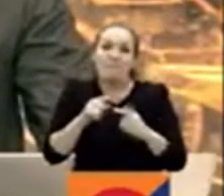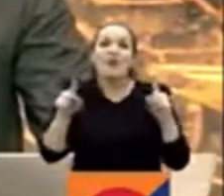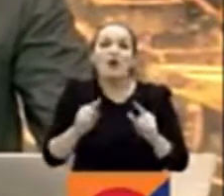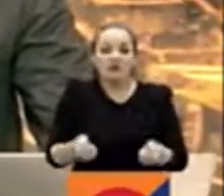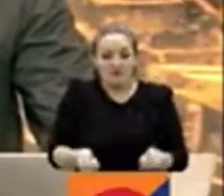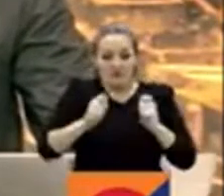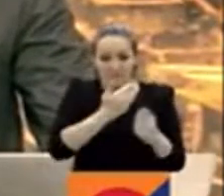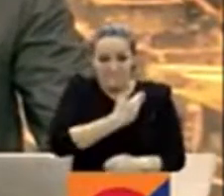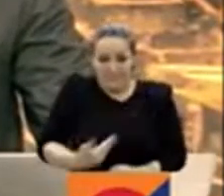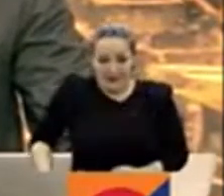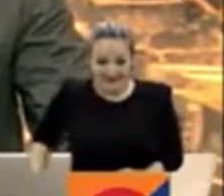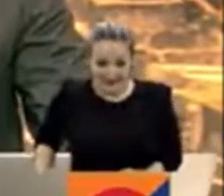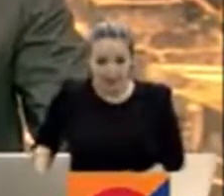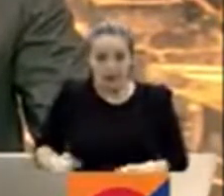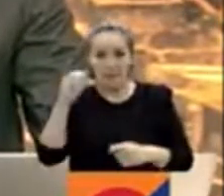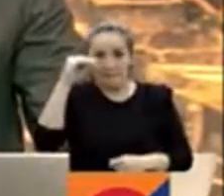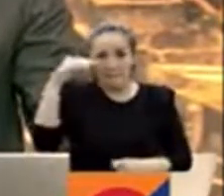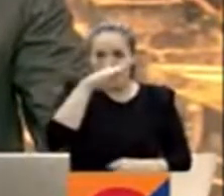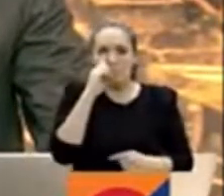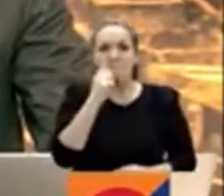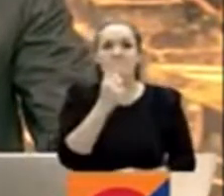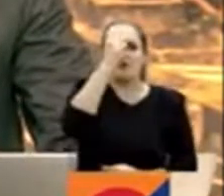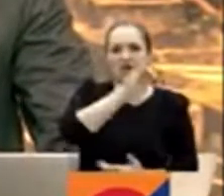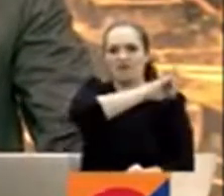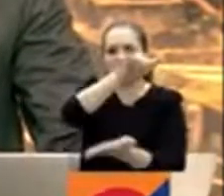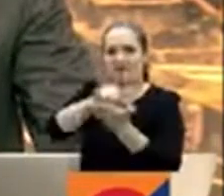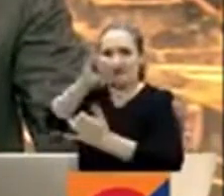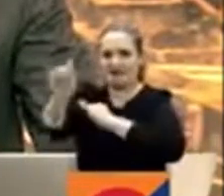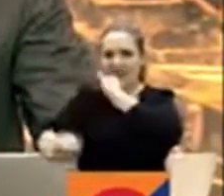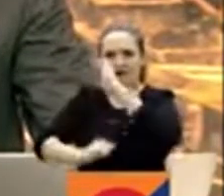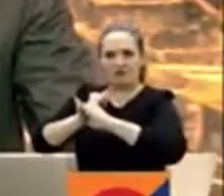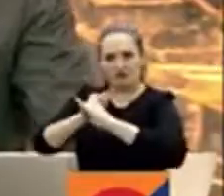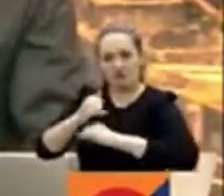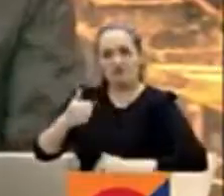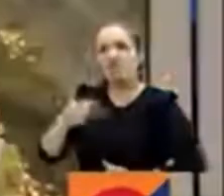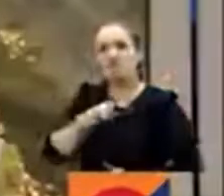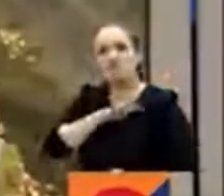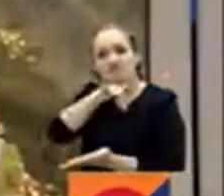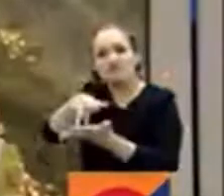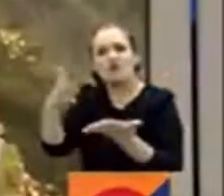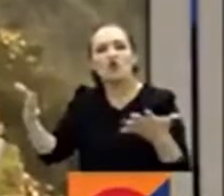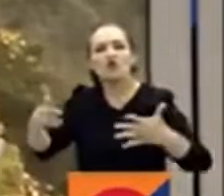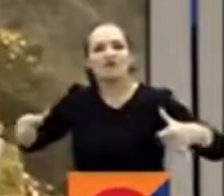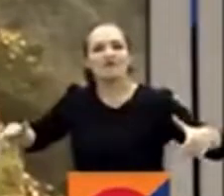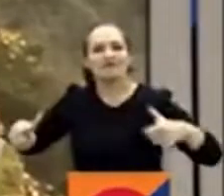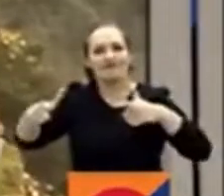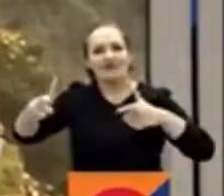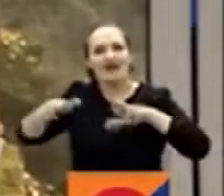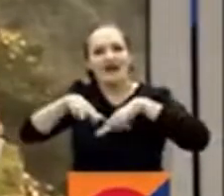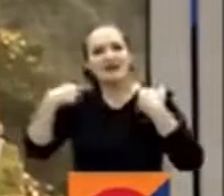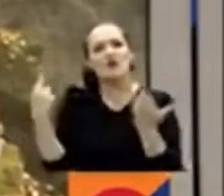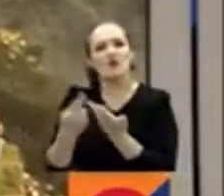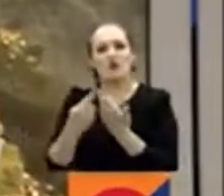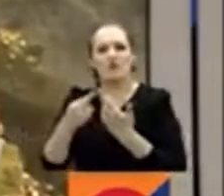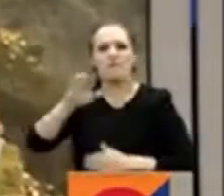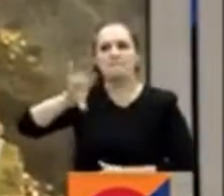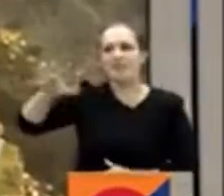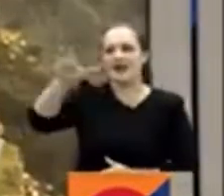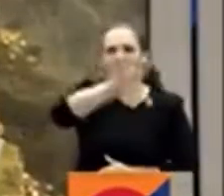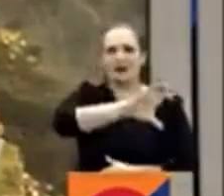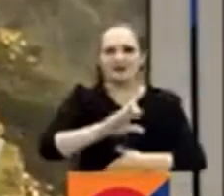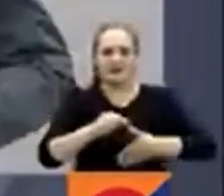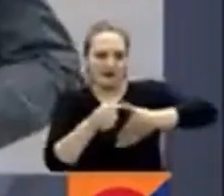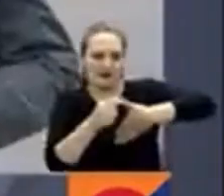Nuestro compañero John López acompaña a la delegación colombiana en la cumbre andina del mandatario. Precisamente, John, buenas tardes. Usted tiene más